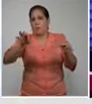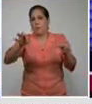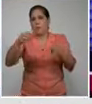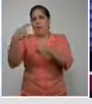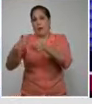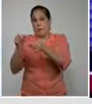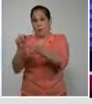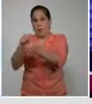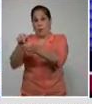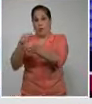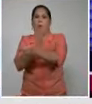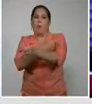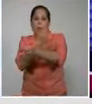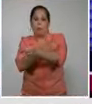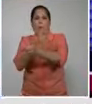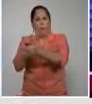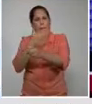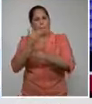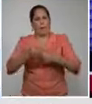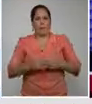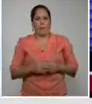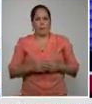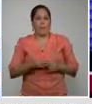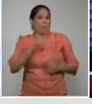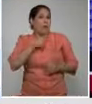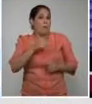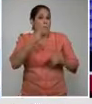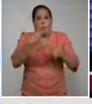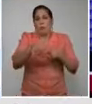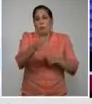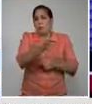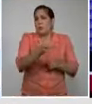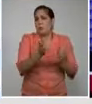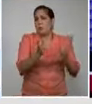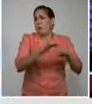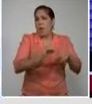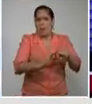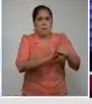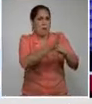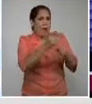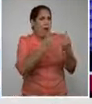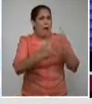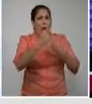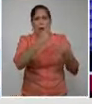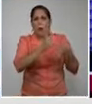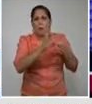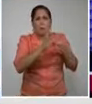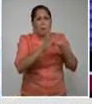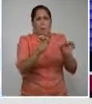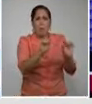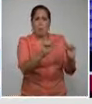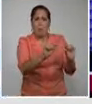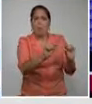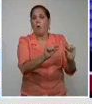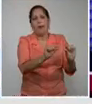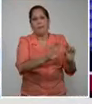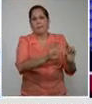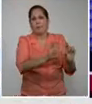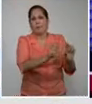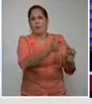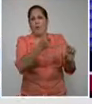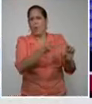un elevado riesgo en términos de la crisis sanitaria que se genera por los casos, por los fallecidos, por los casos graves, pero también tienen una gran densidad de